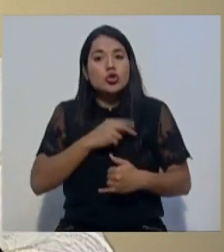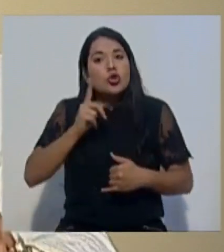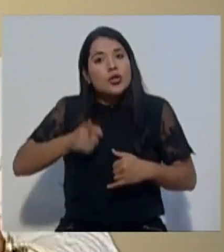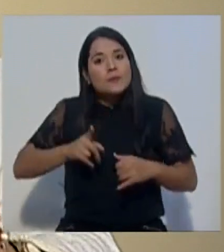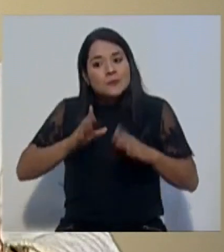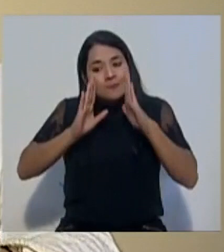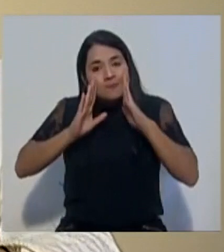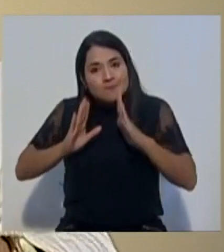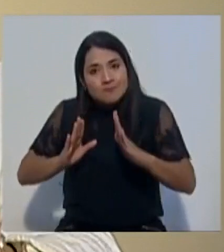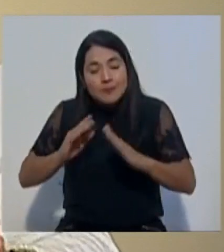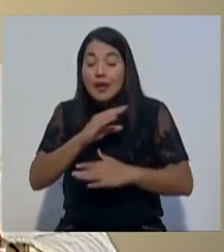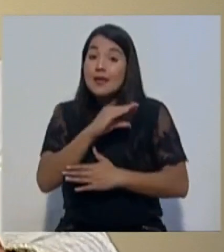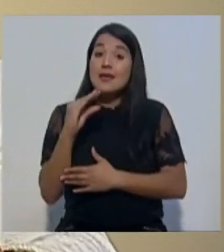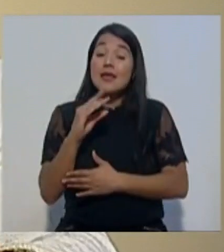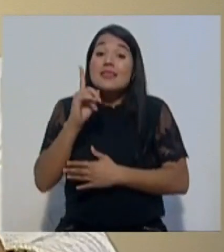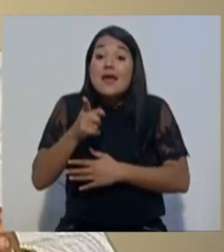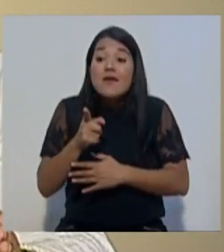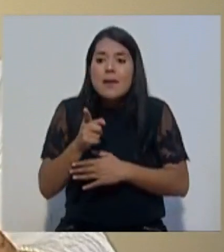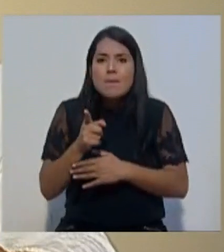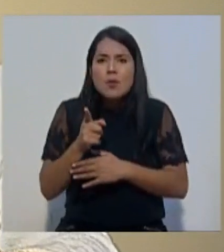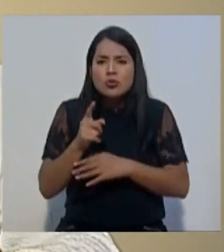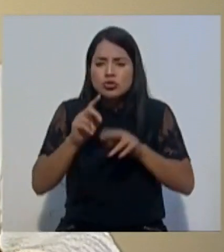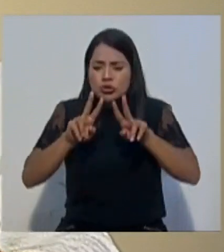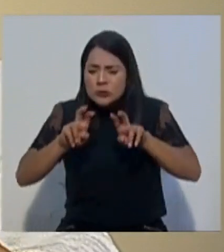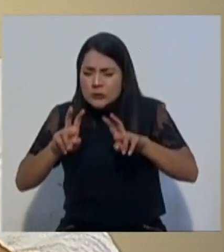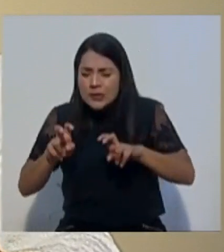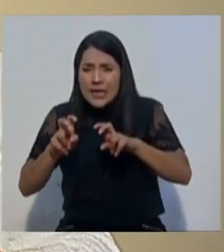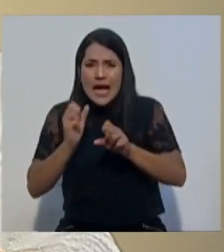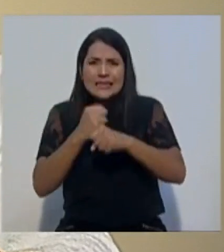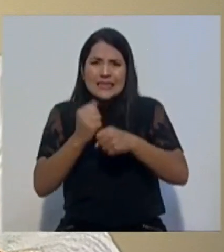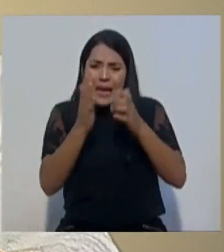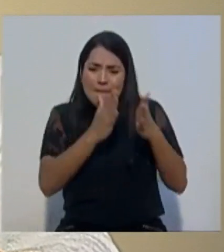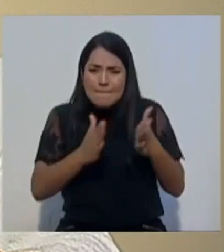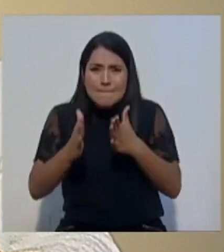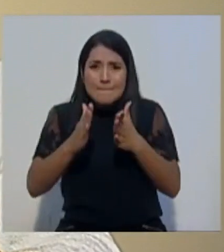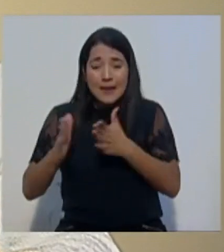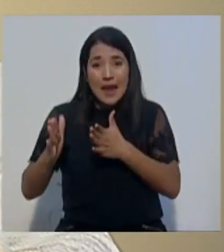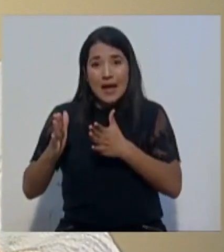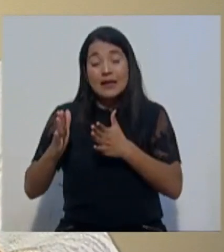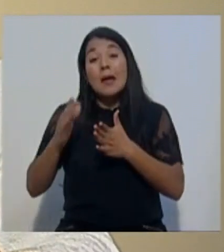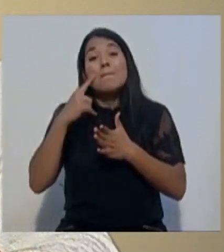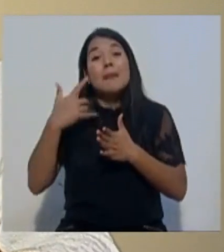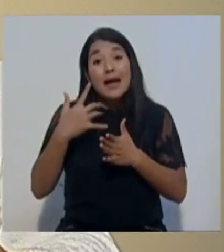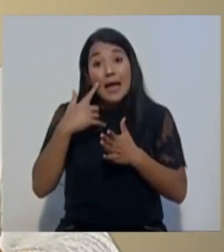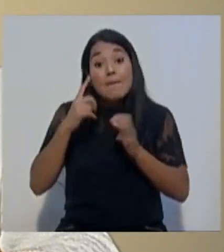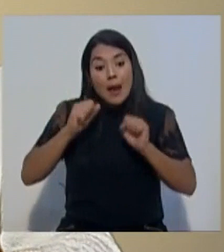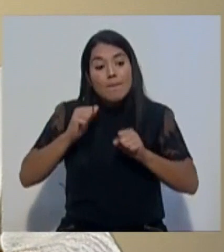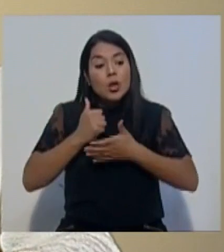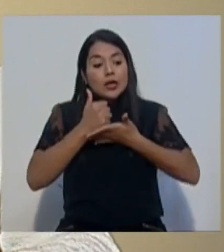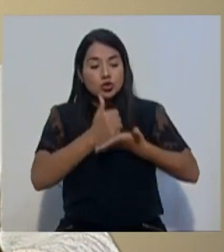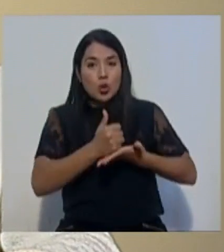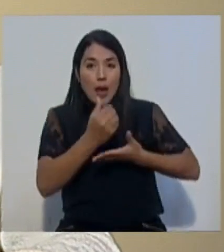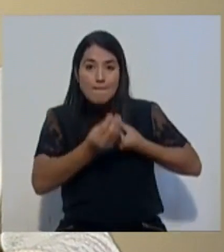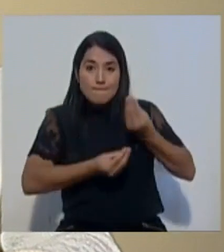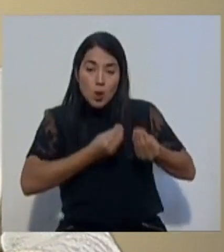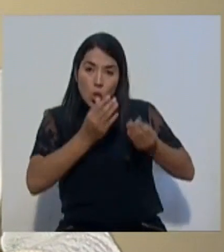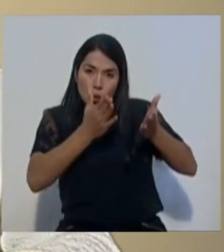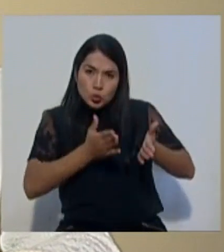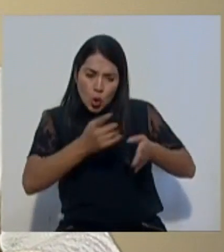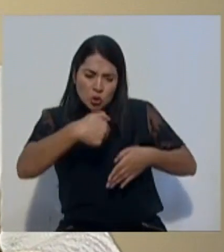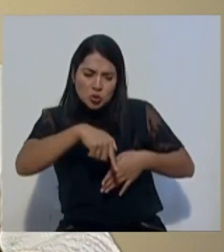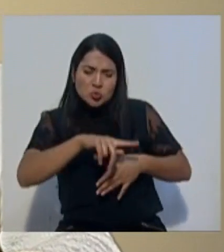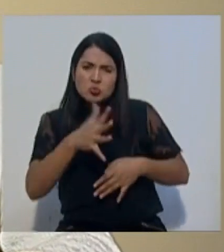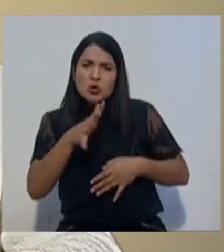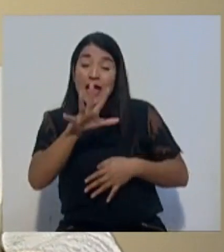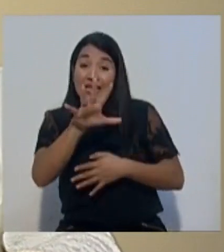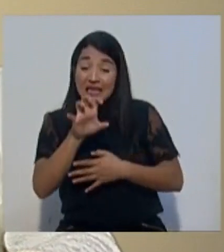con ellos y hacer planteamientos constructivos que le ayuden a esos pequeños y medianos productores, que son más de